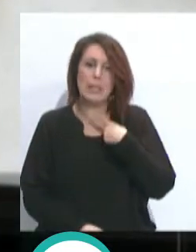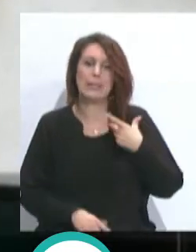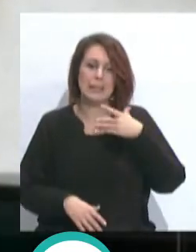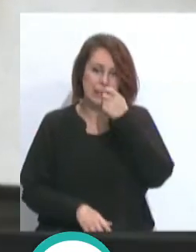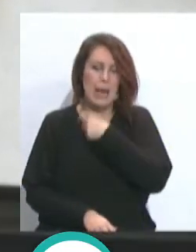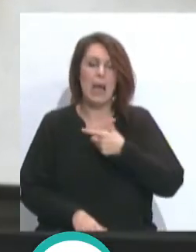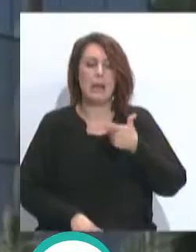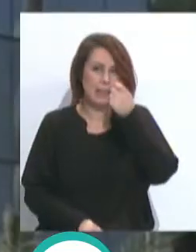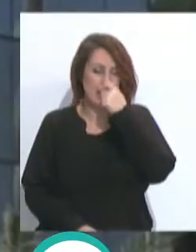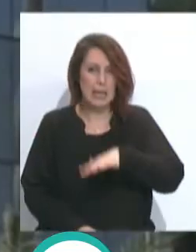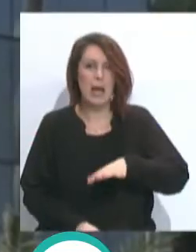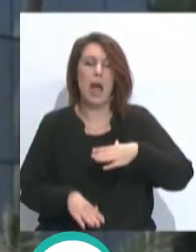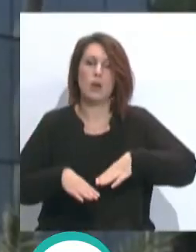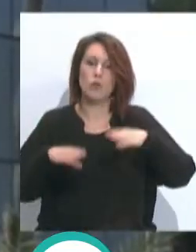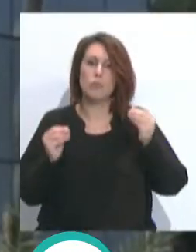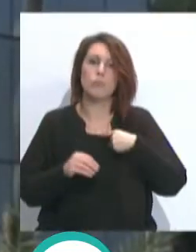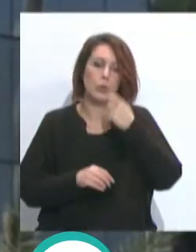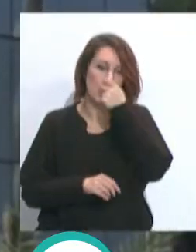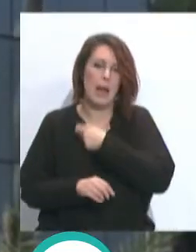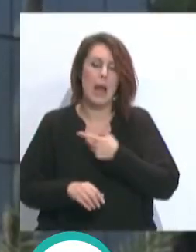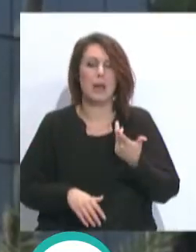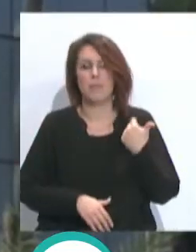superaron el 90% de ocupación hotelera.